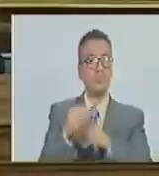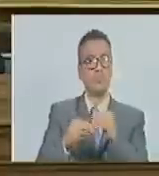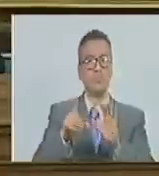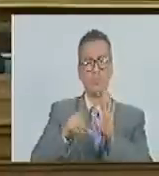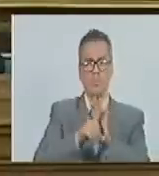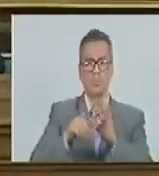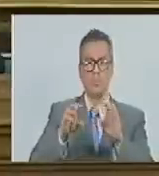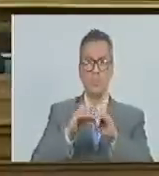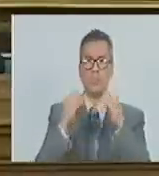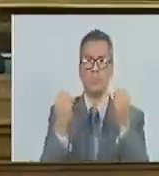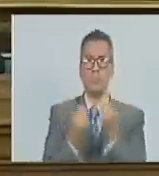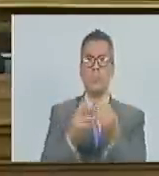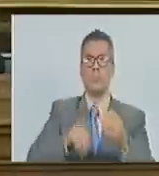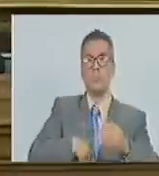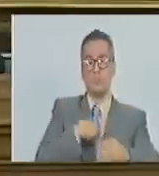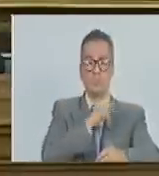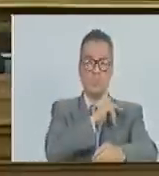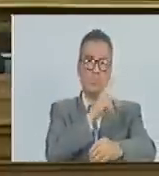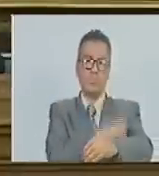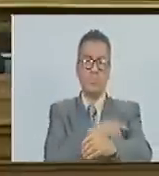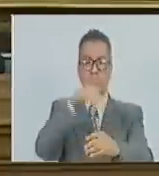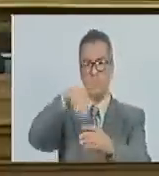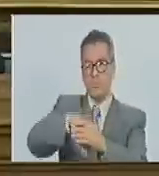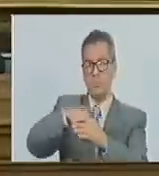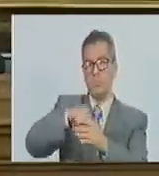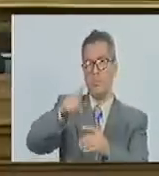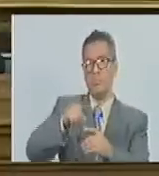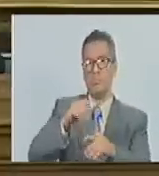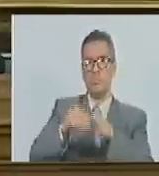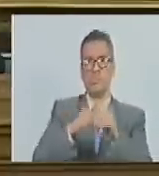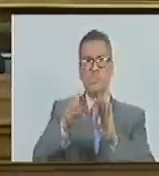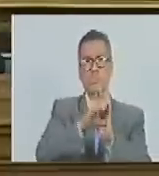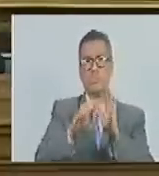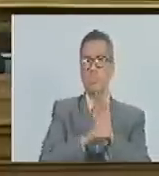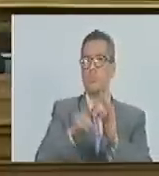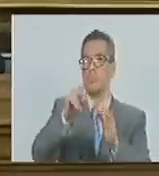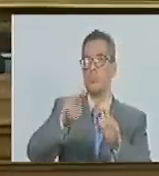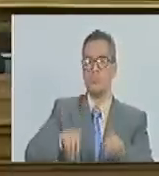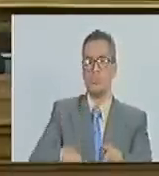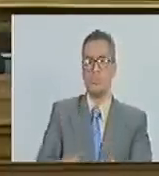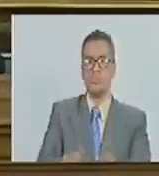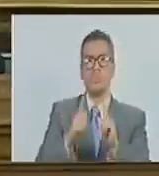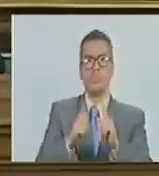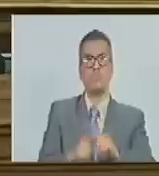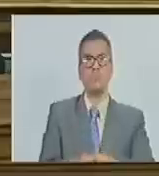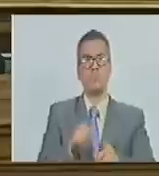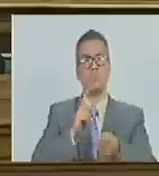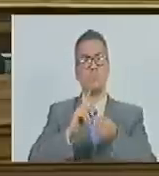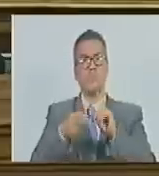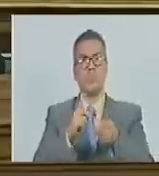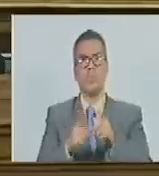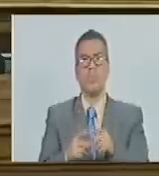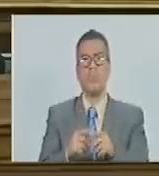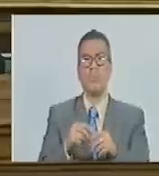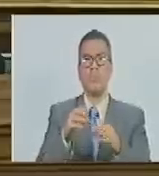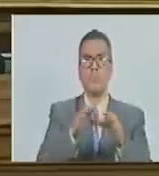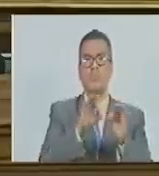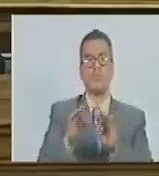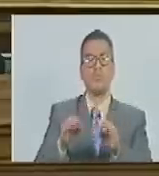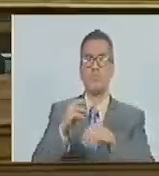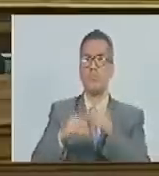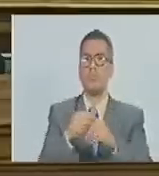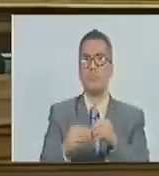Ley Orgánica del Poder Electoral, cumpliendo la Constitución, no permitir que algún tipo de